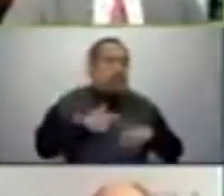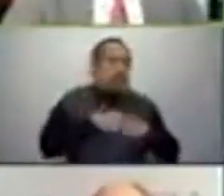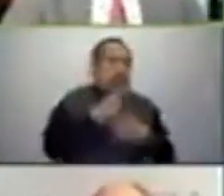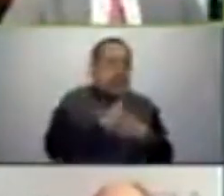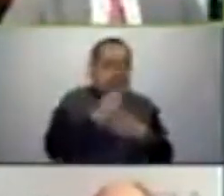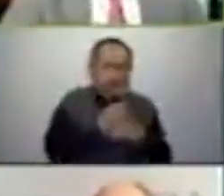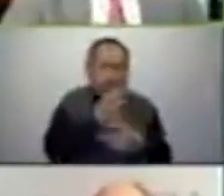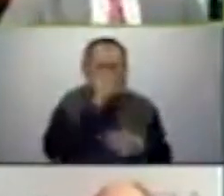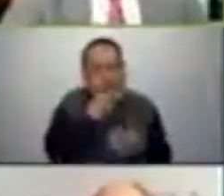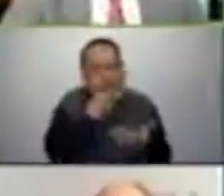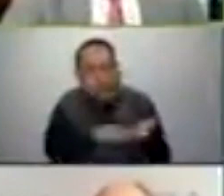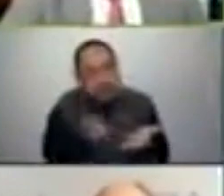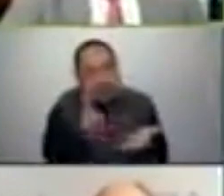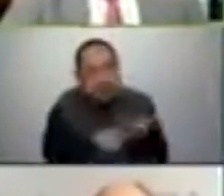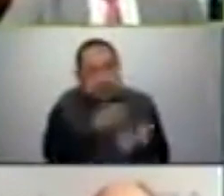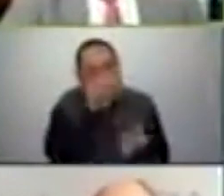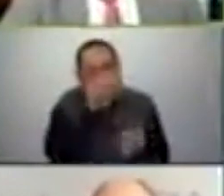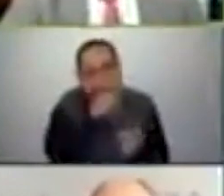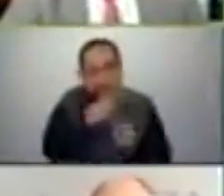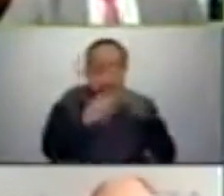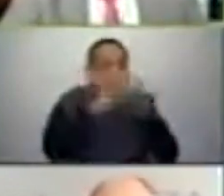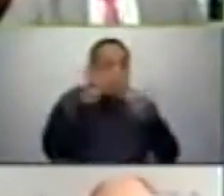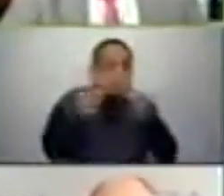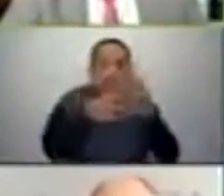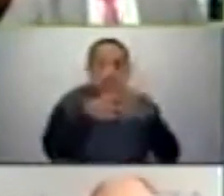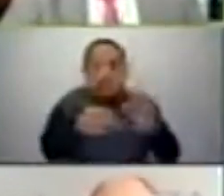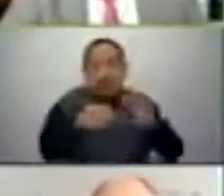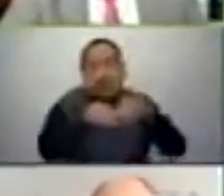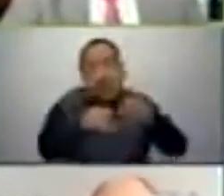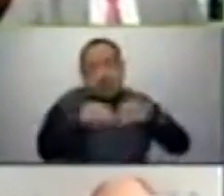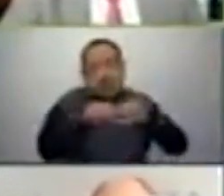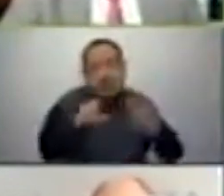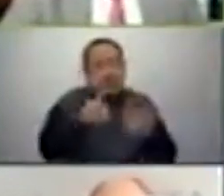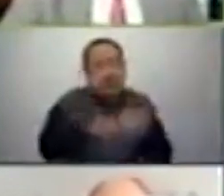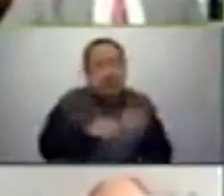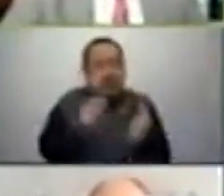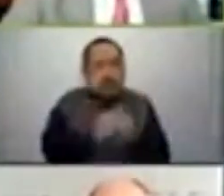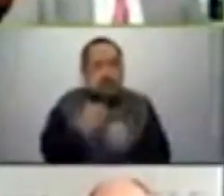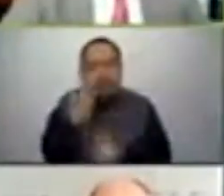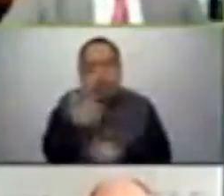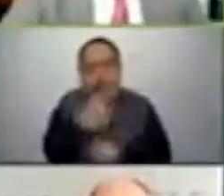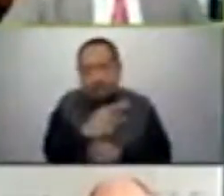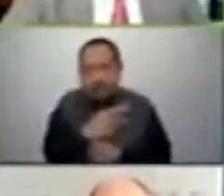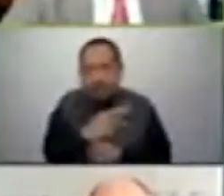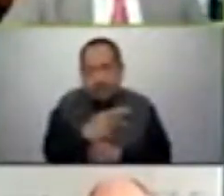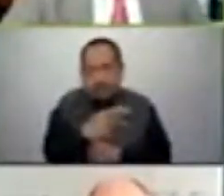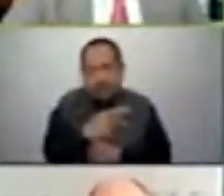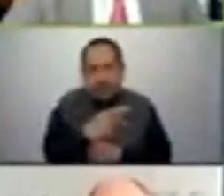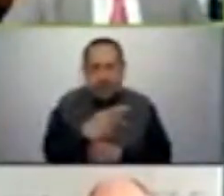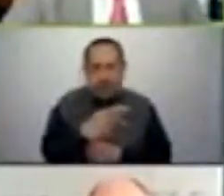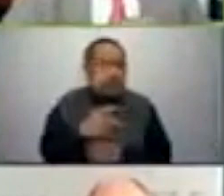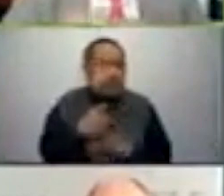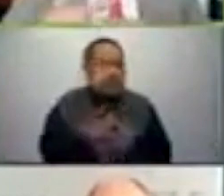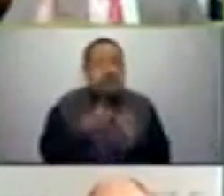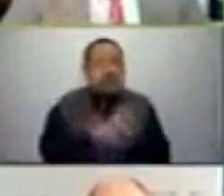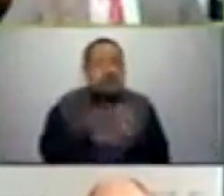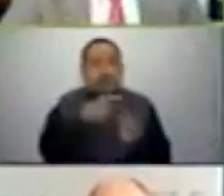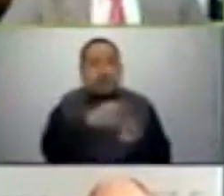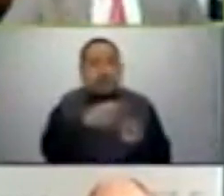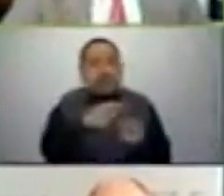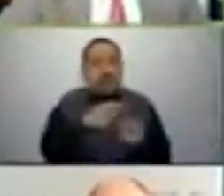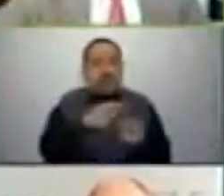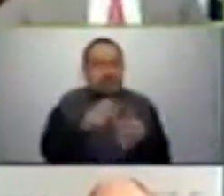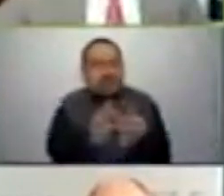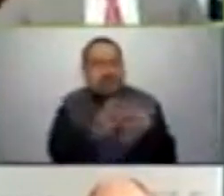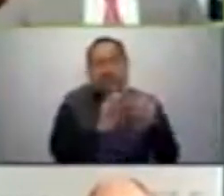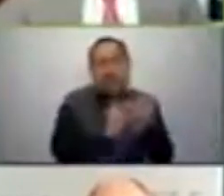también realizar manifestaciones relacionadas con el ejercicio de sus funciones o vinculadas con el ejercicio